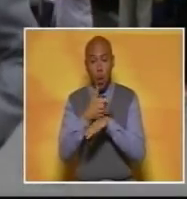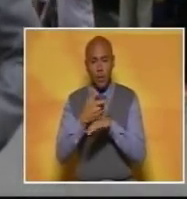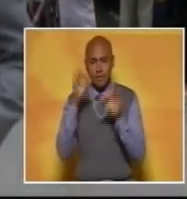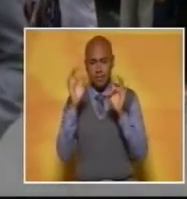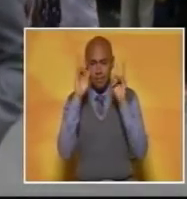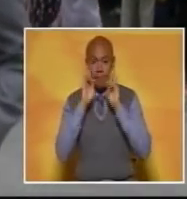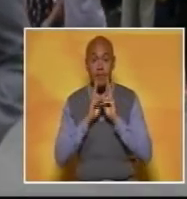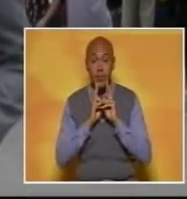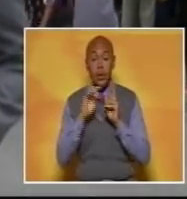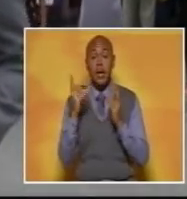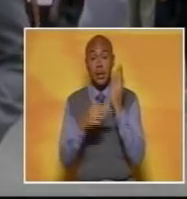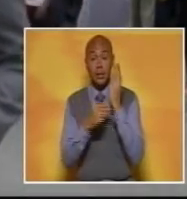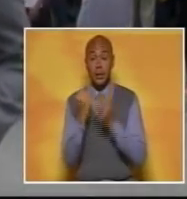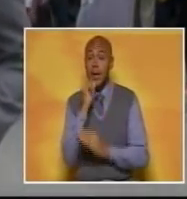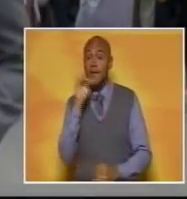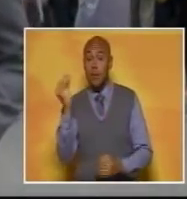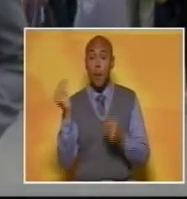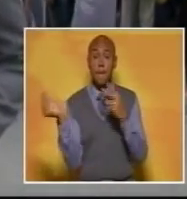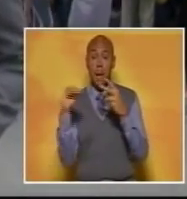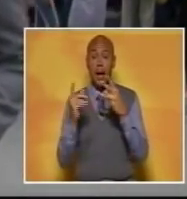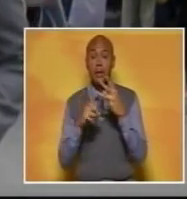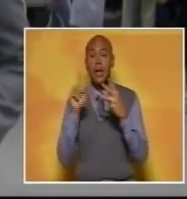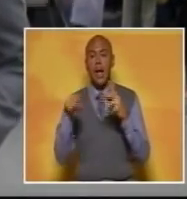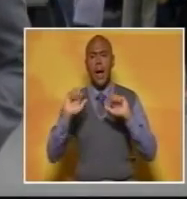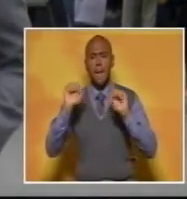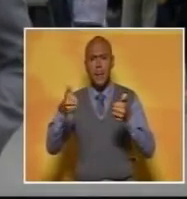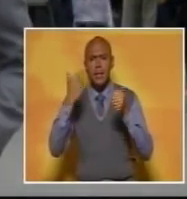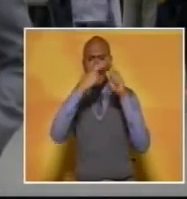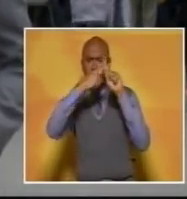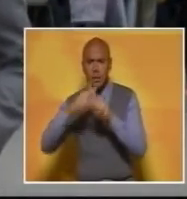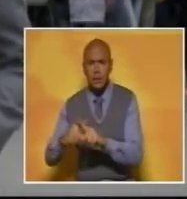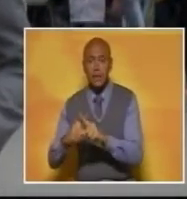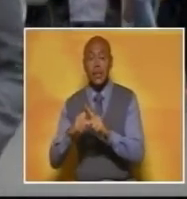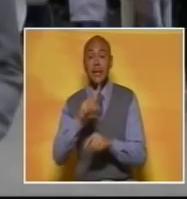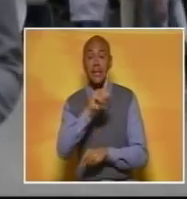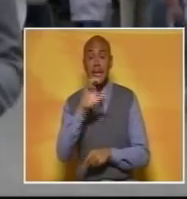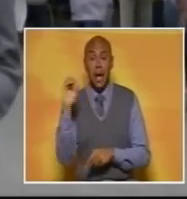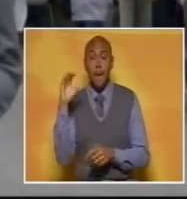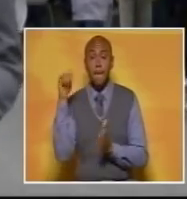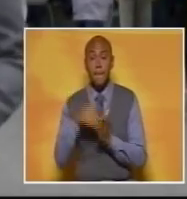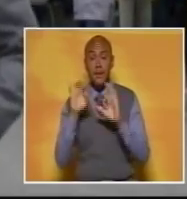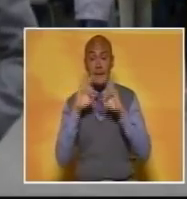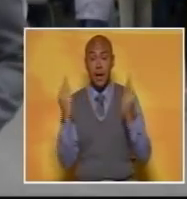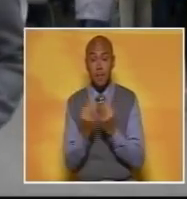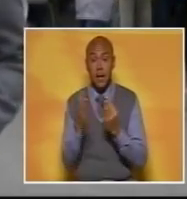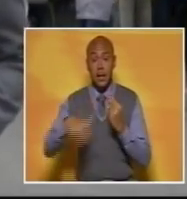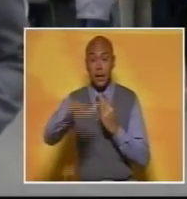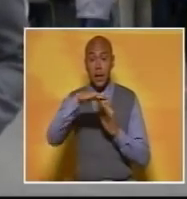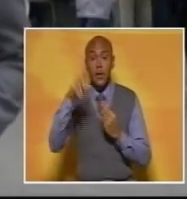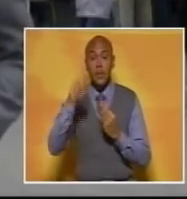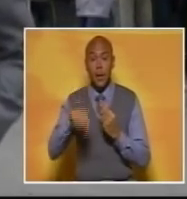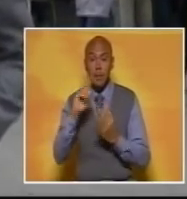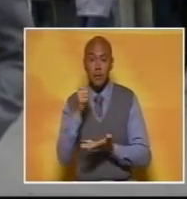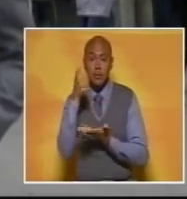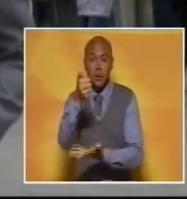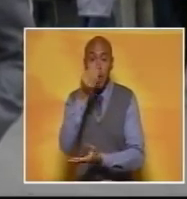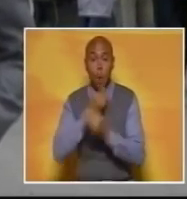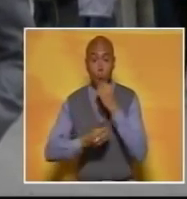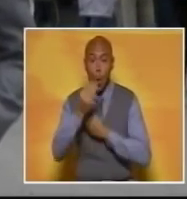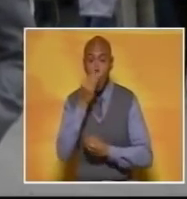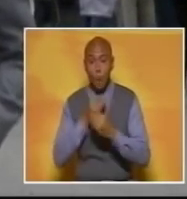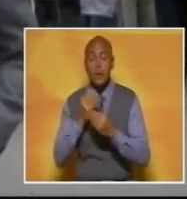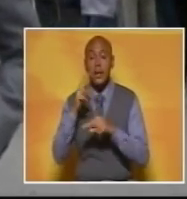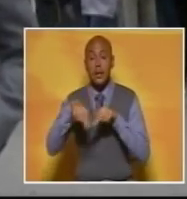Bertucci anunció además el inicio de un censo donde esperan atender a más de 100.000 familias de la entidad con la entrega de un suplemento alimenticio